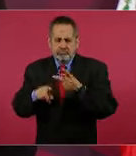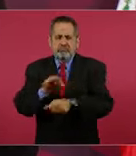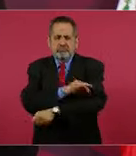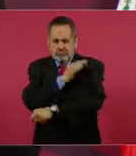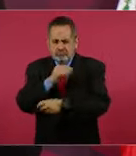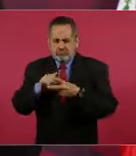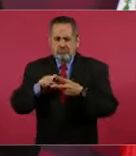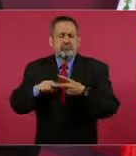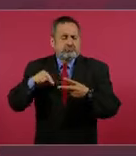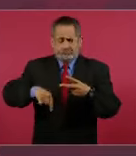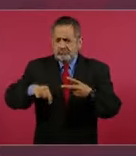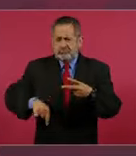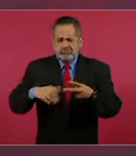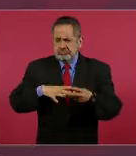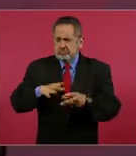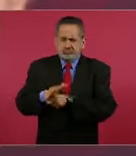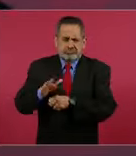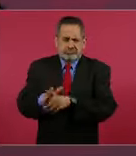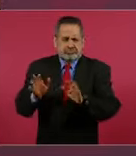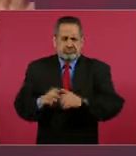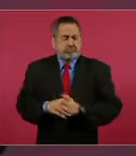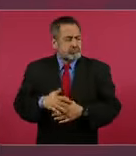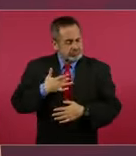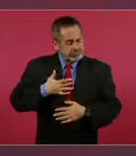COVID y he estado bien.